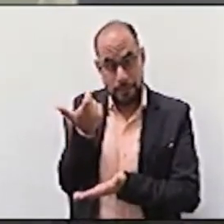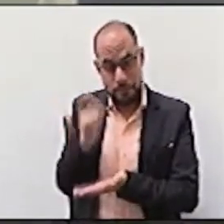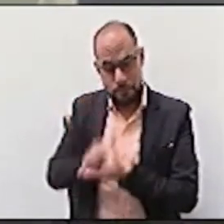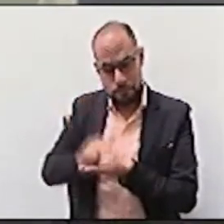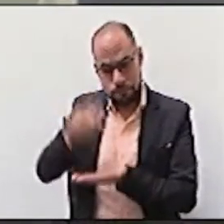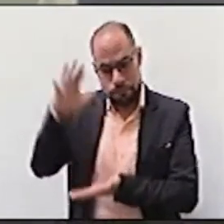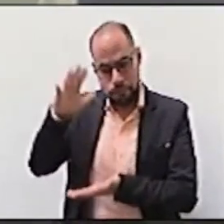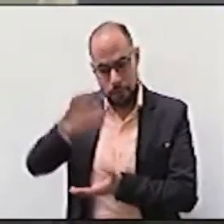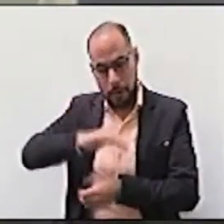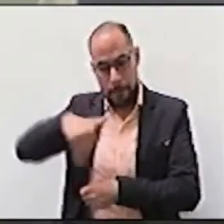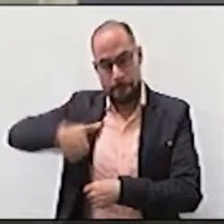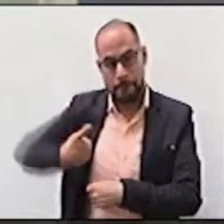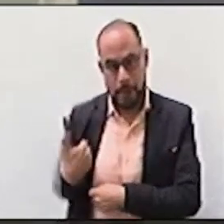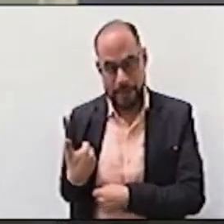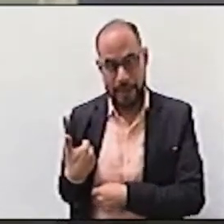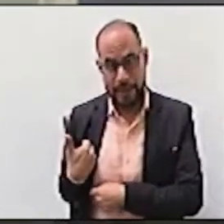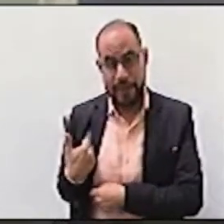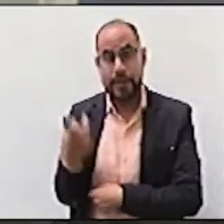ir